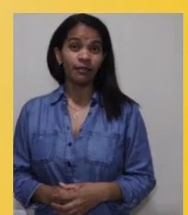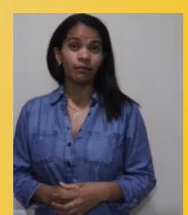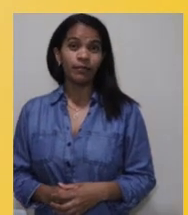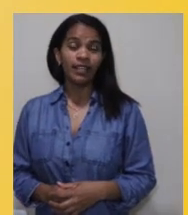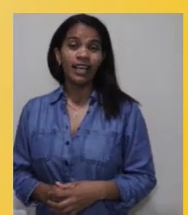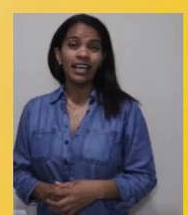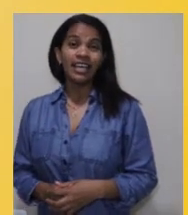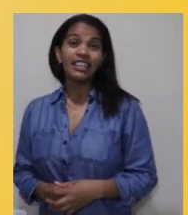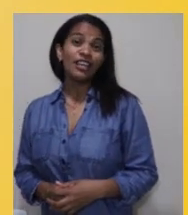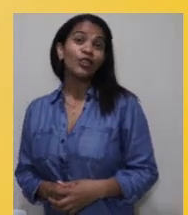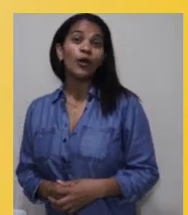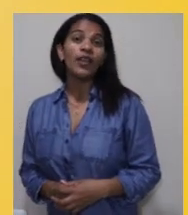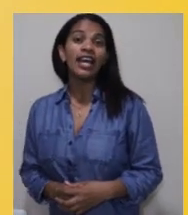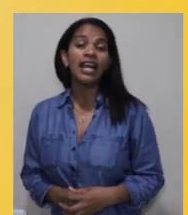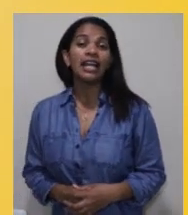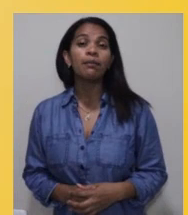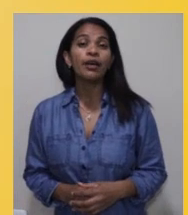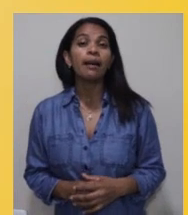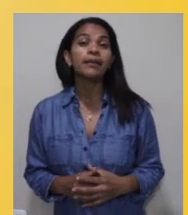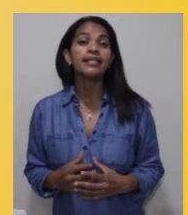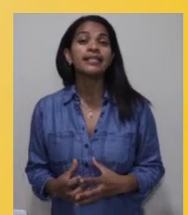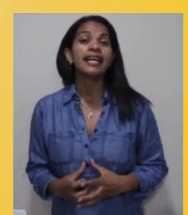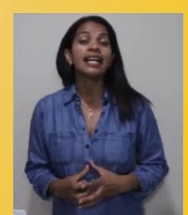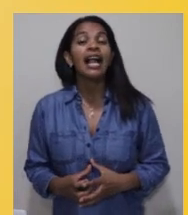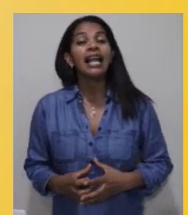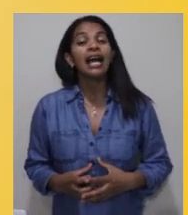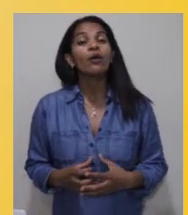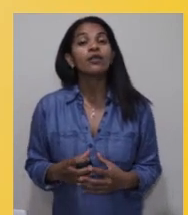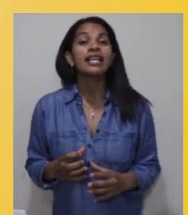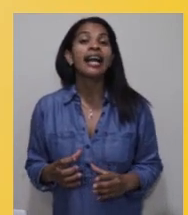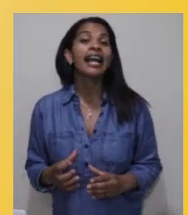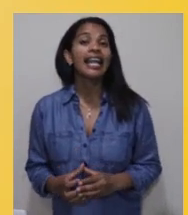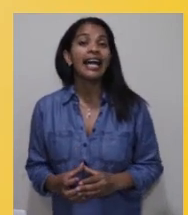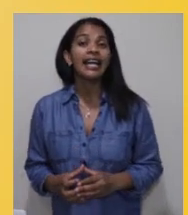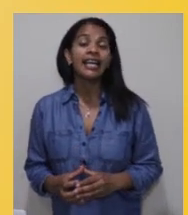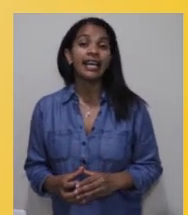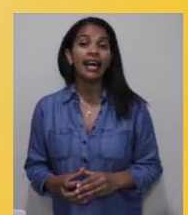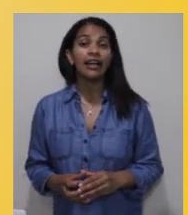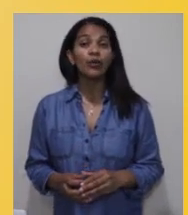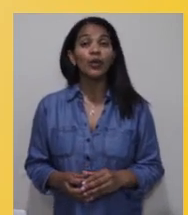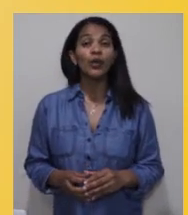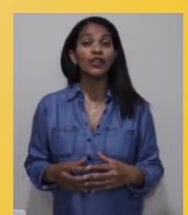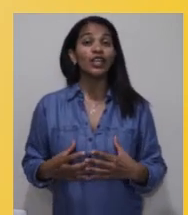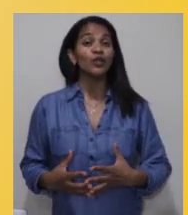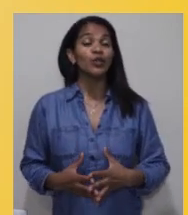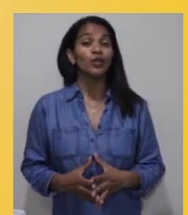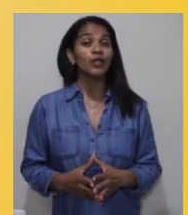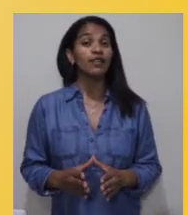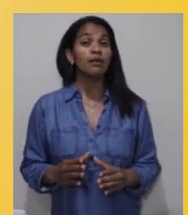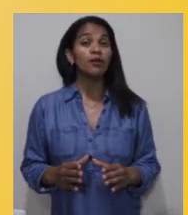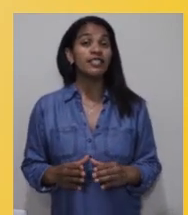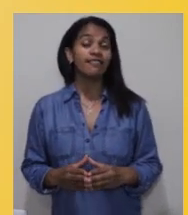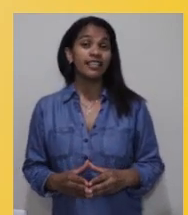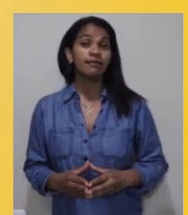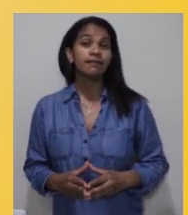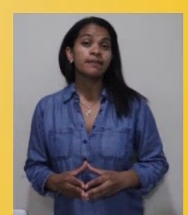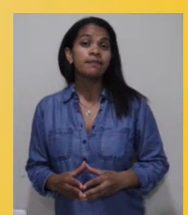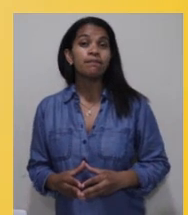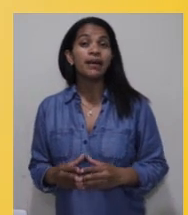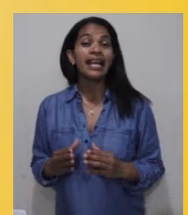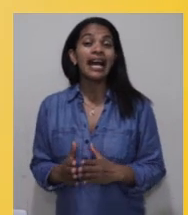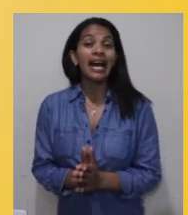de vida y dentro de él les voy a presentar las cosas claras que cada uno de nosotros debemos